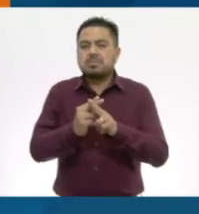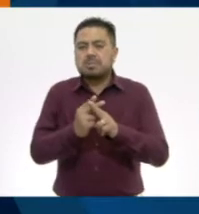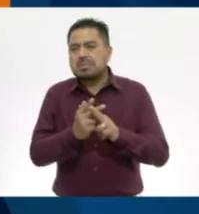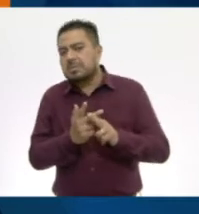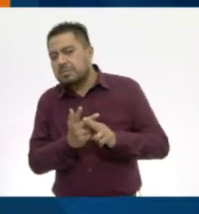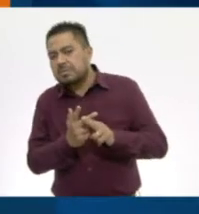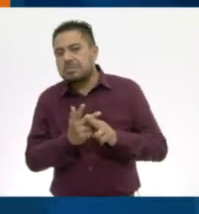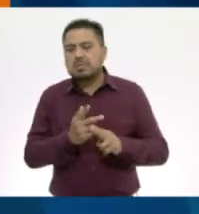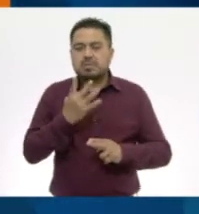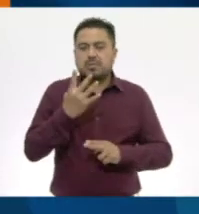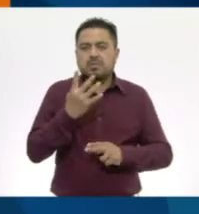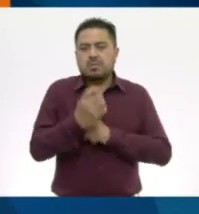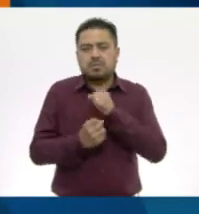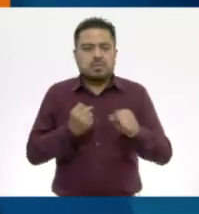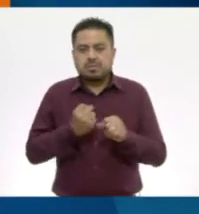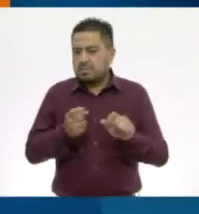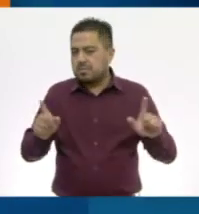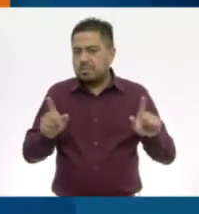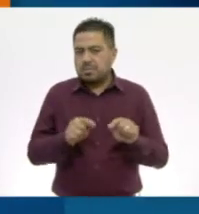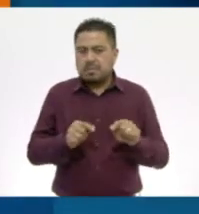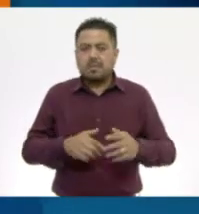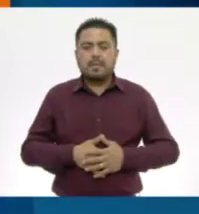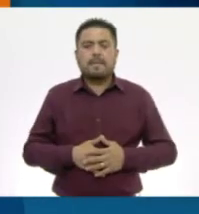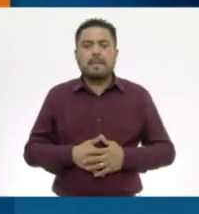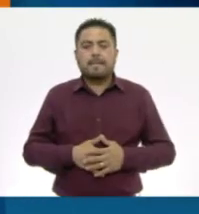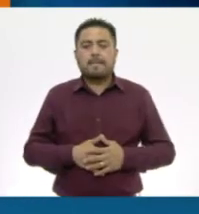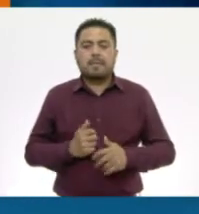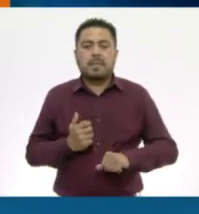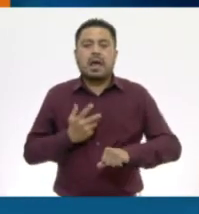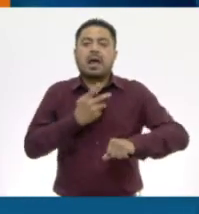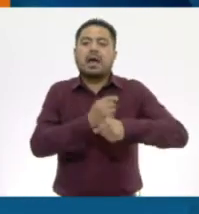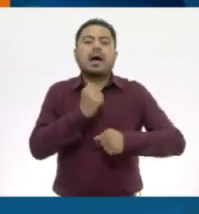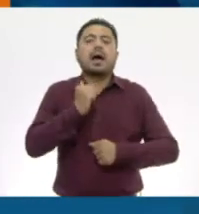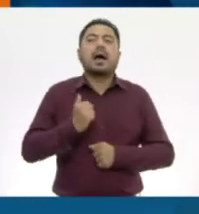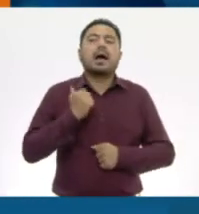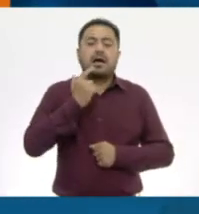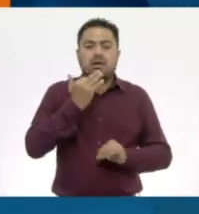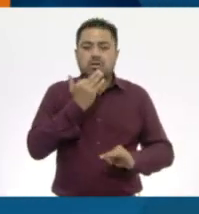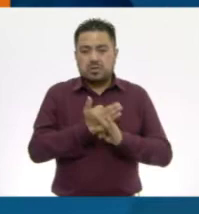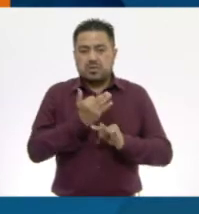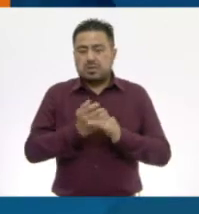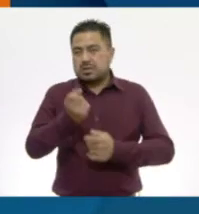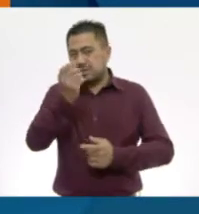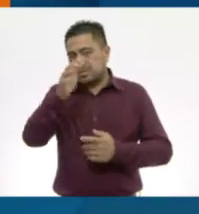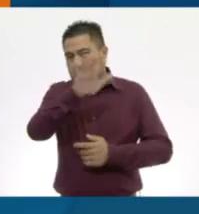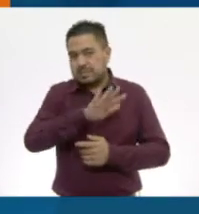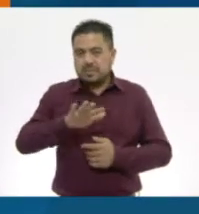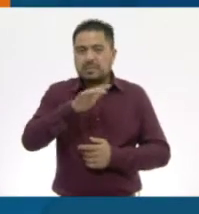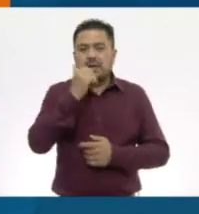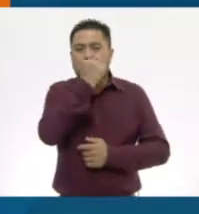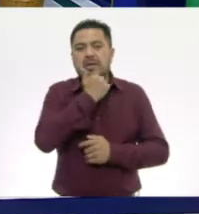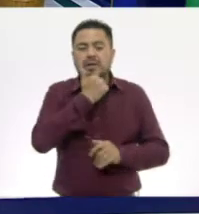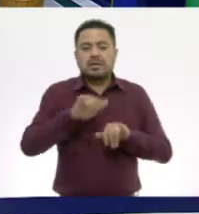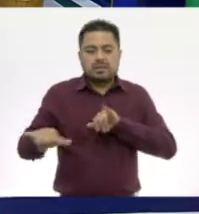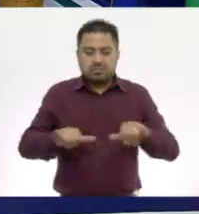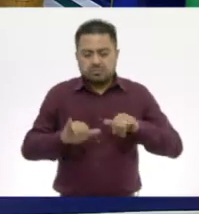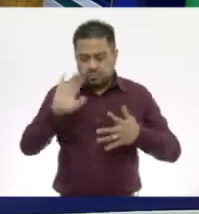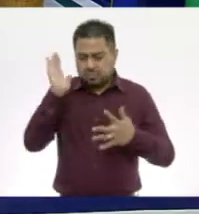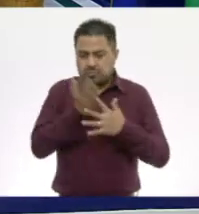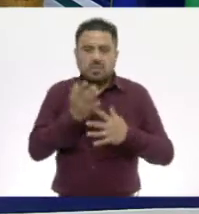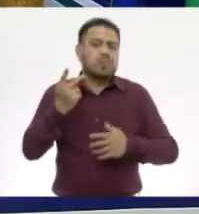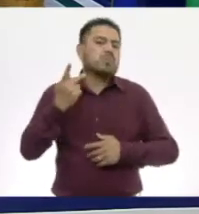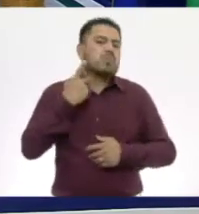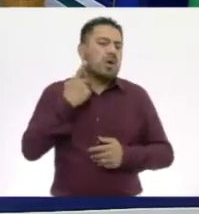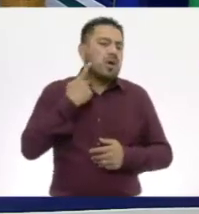periodo de 4 años. Adicionalmente, y vamos a ver esto, alumnos en casa, la extensión y la división